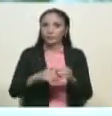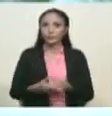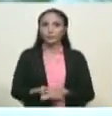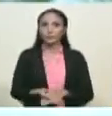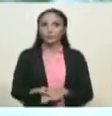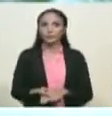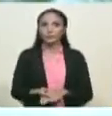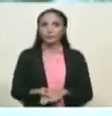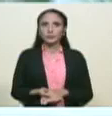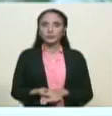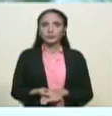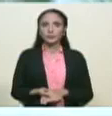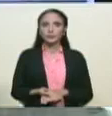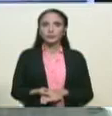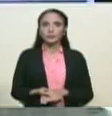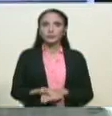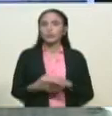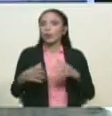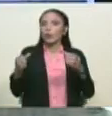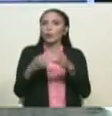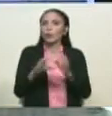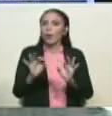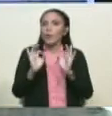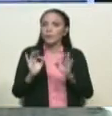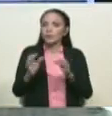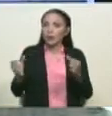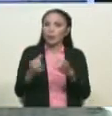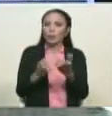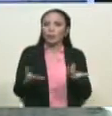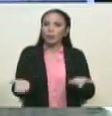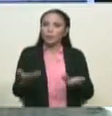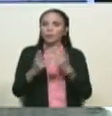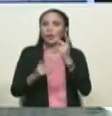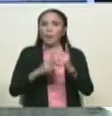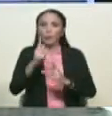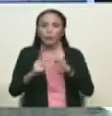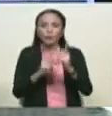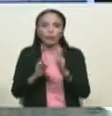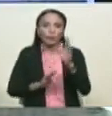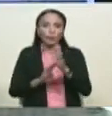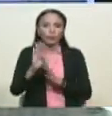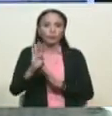Compañero Tarek, equipos especiales de recuperación productiva.